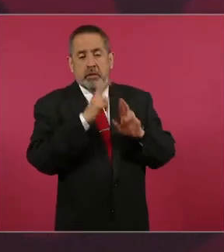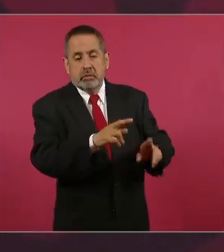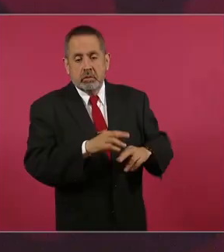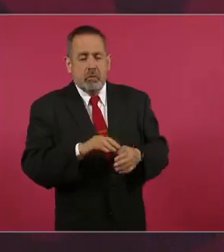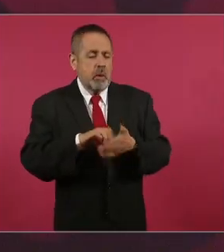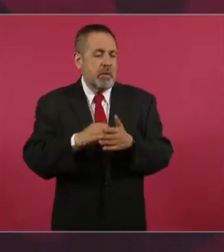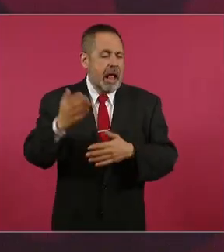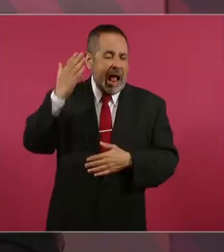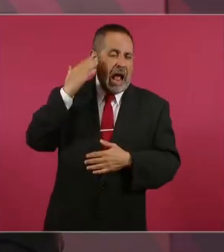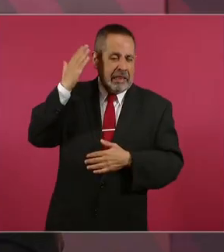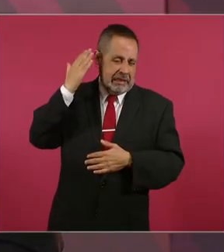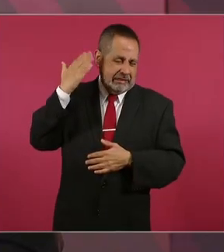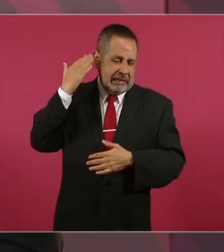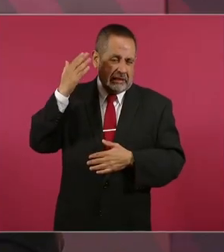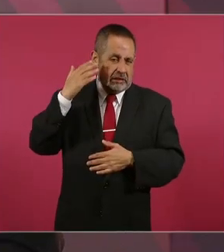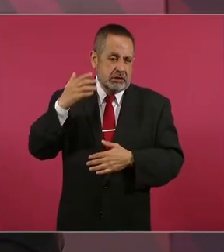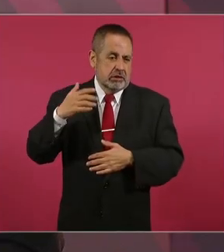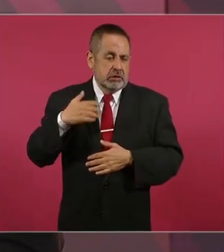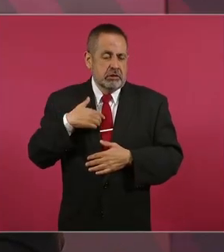corrupción,